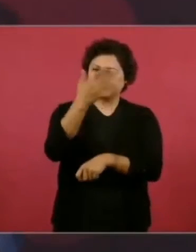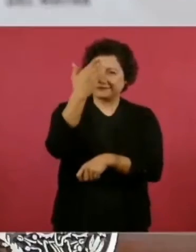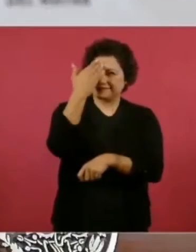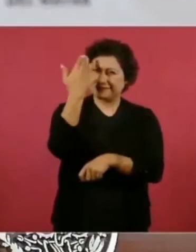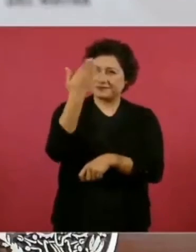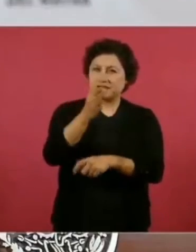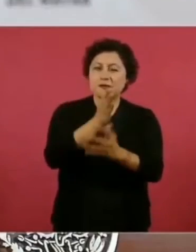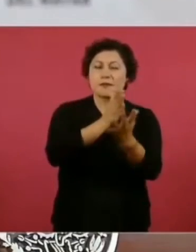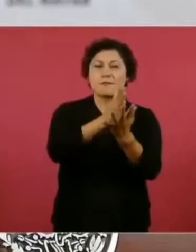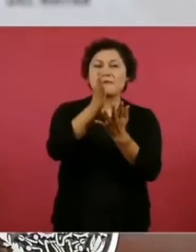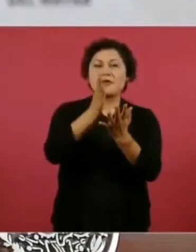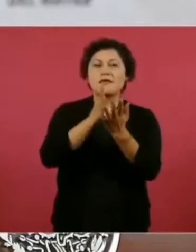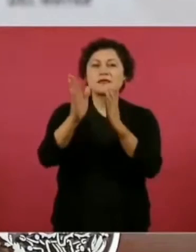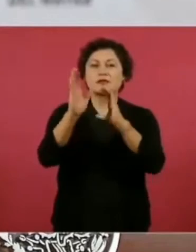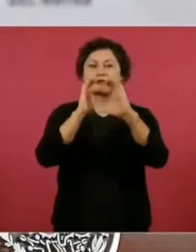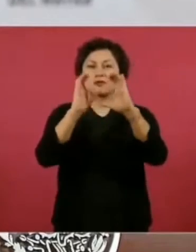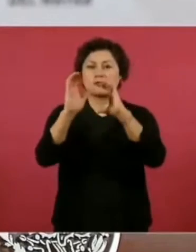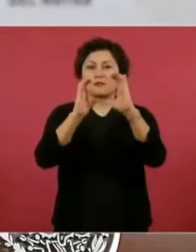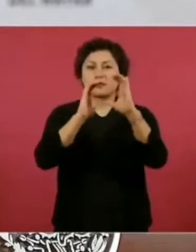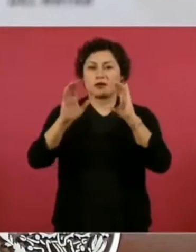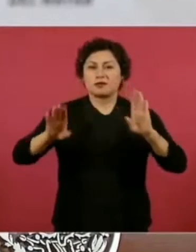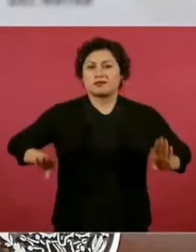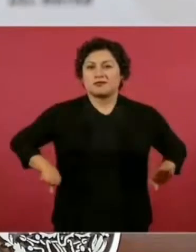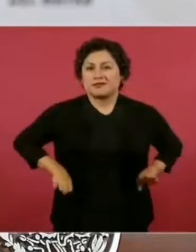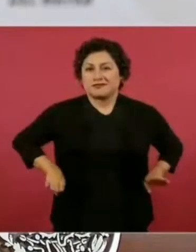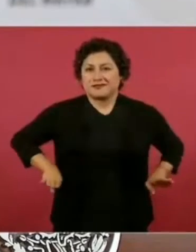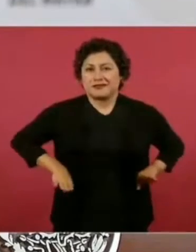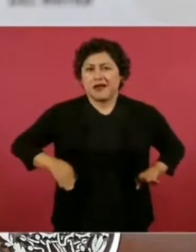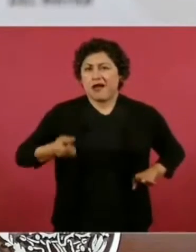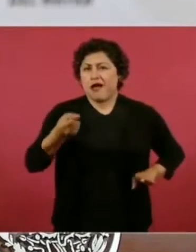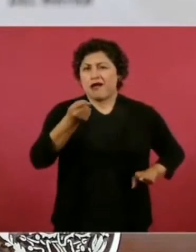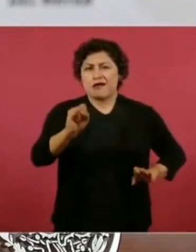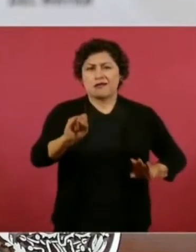conservadores, ¿no?, o los que no nos quieren,